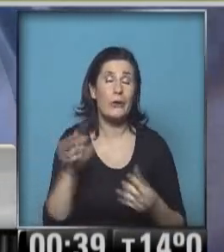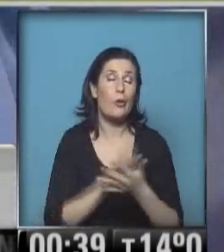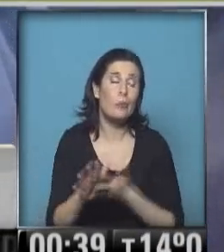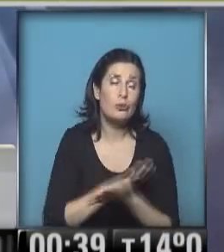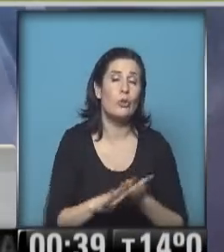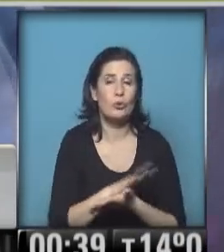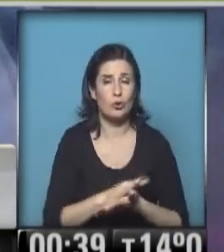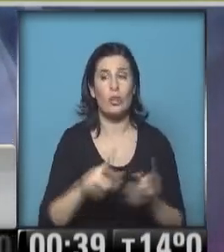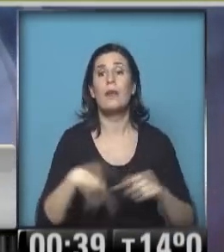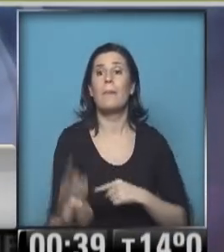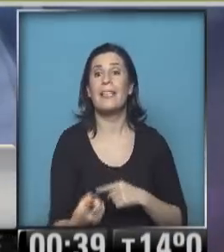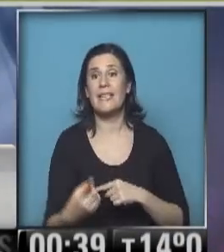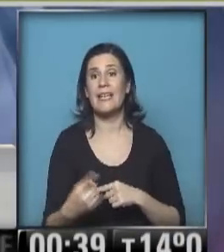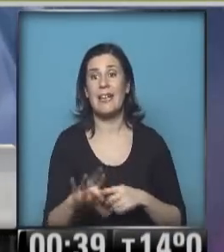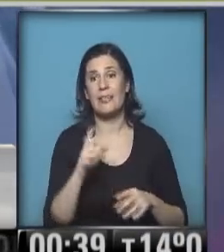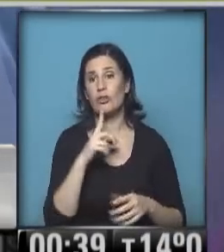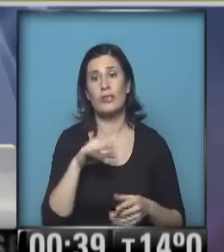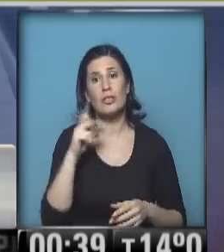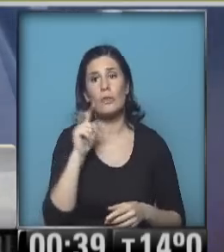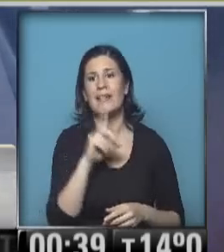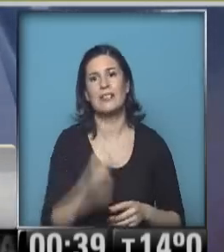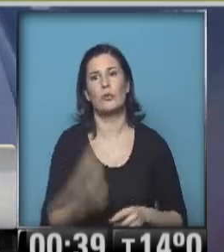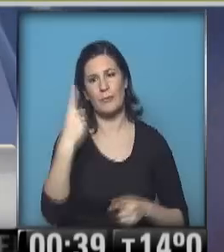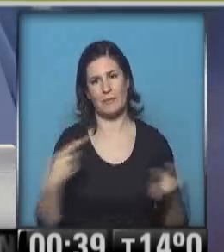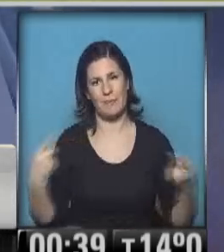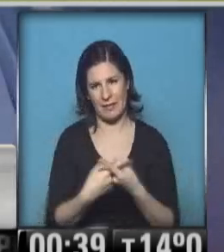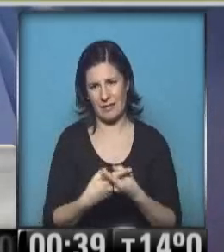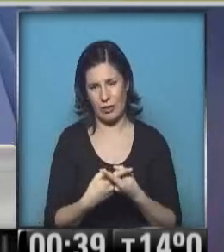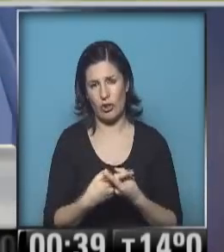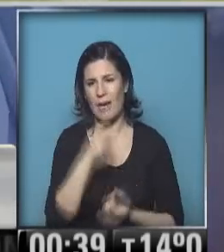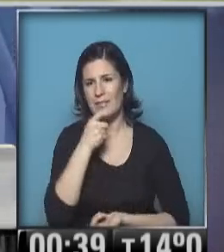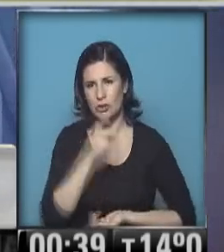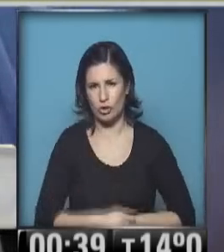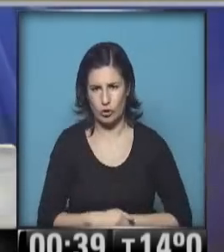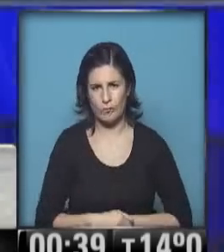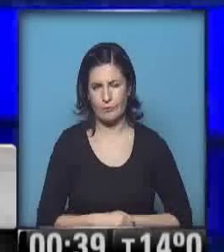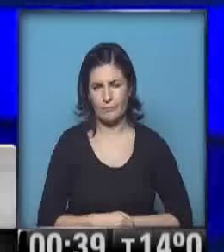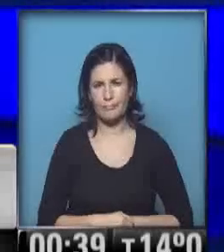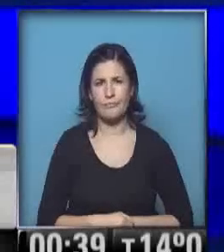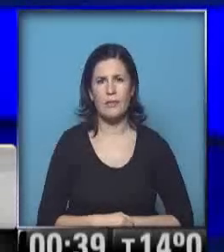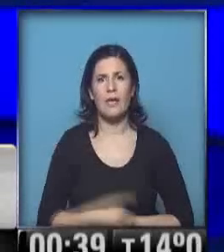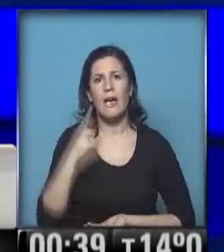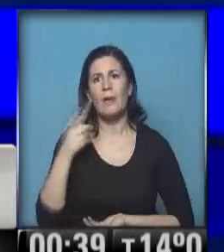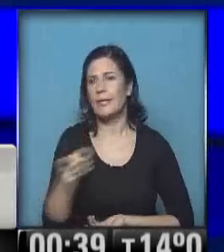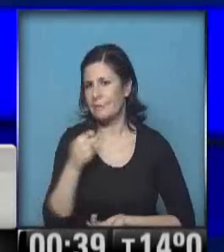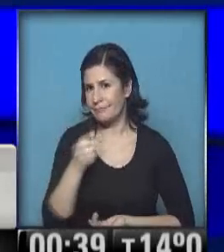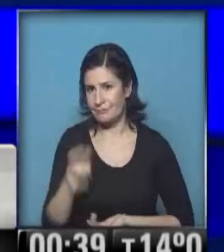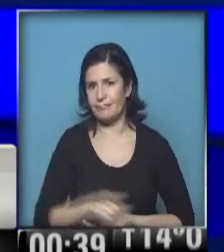Por lo pronto, mañana debuta Gerardo Martino como entrenador del seleccionado nacional. Vamos a compartir la nota justamente del técnico